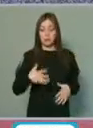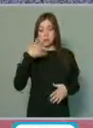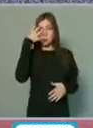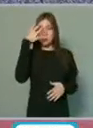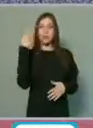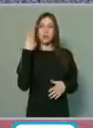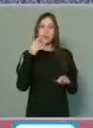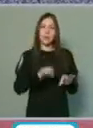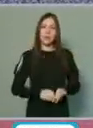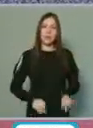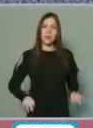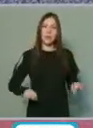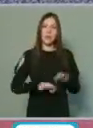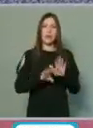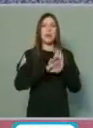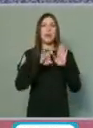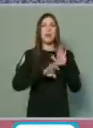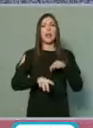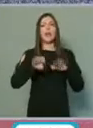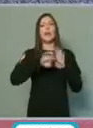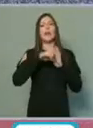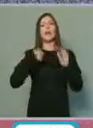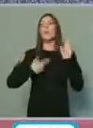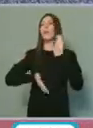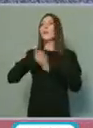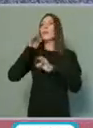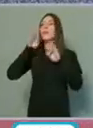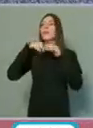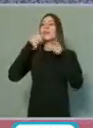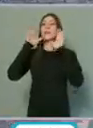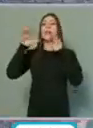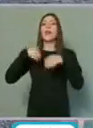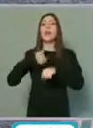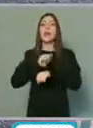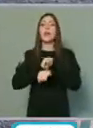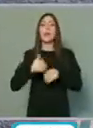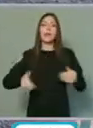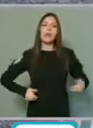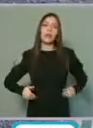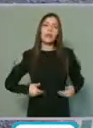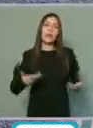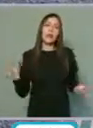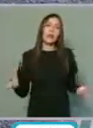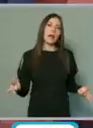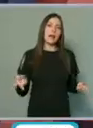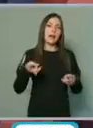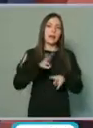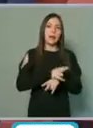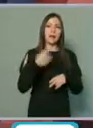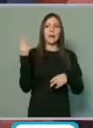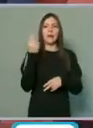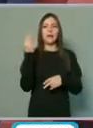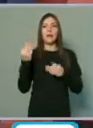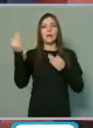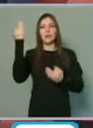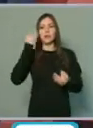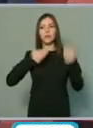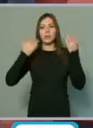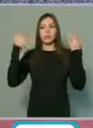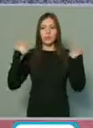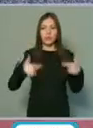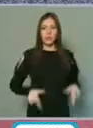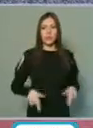Pero si yo voy a pedir trabajo, ahorita mencionabas una obra de teatro, entonces evidentemente es todo lo opuesto, necesito tener como